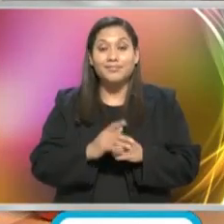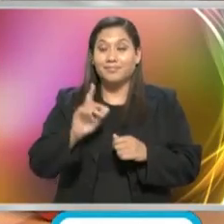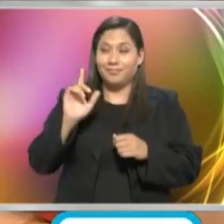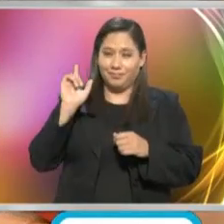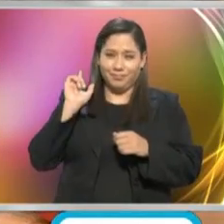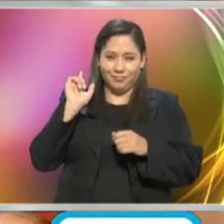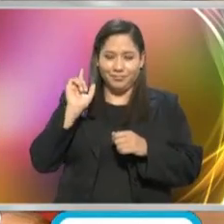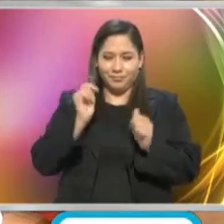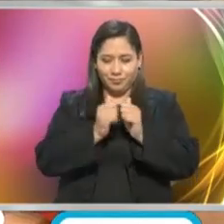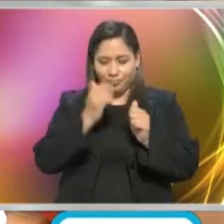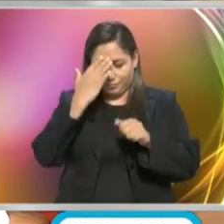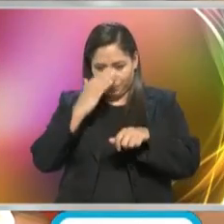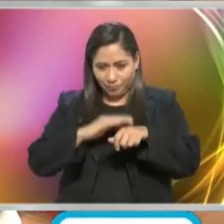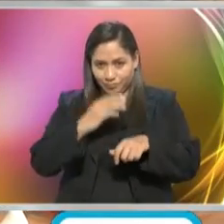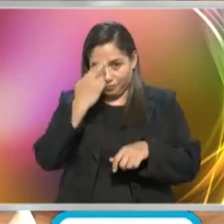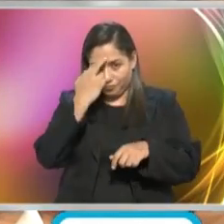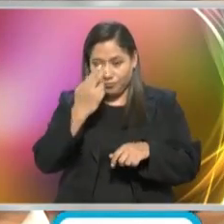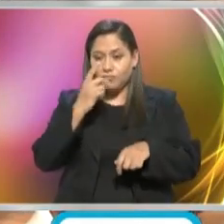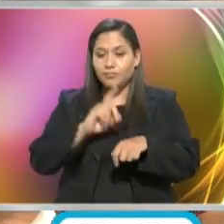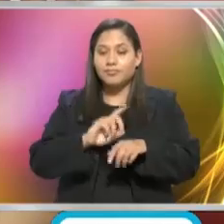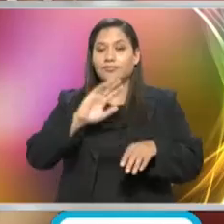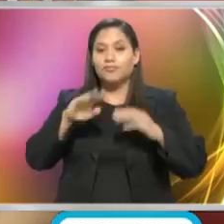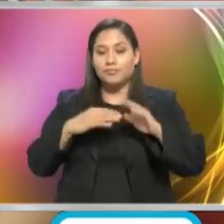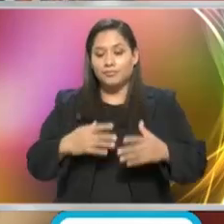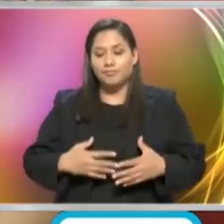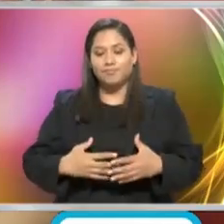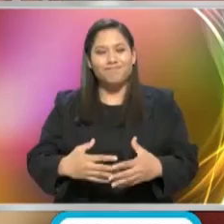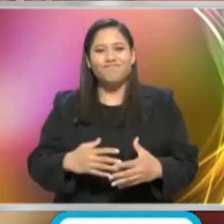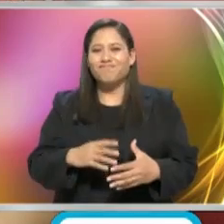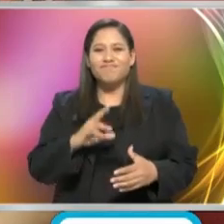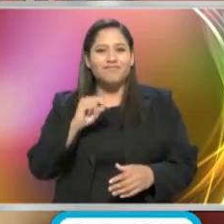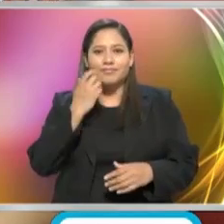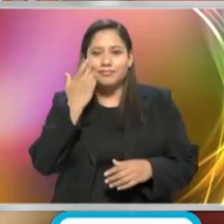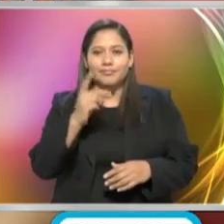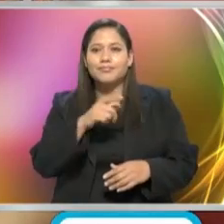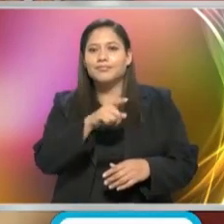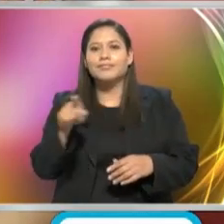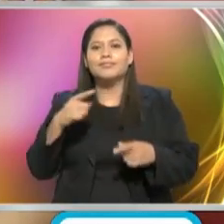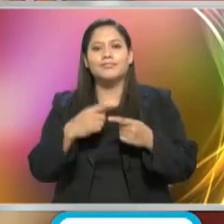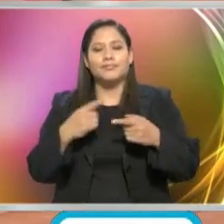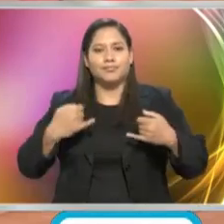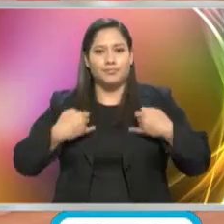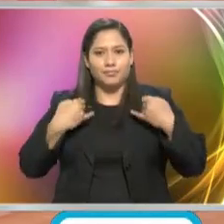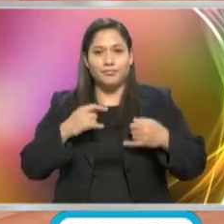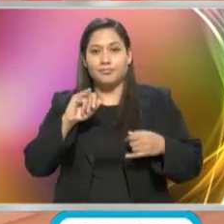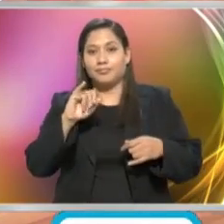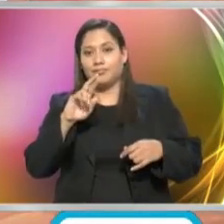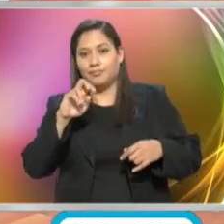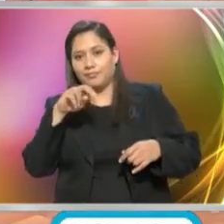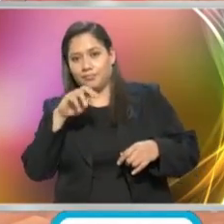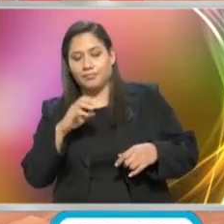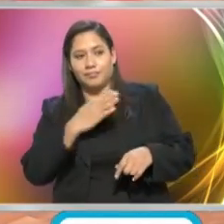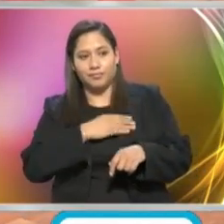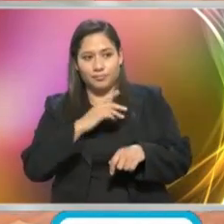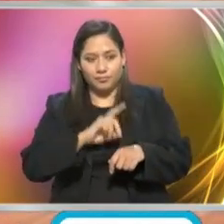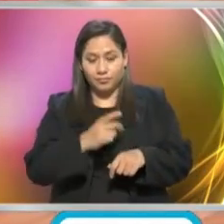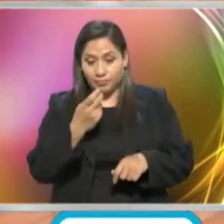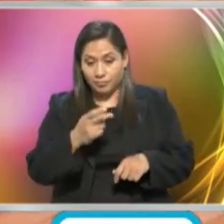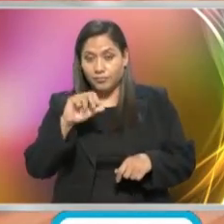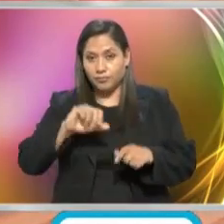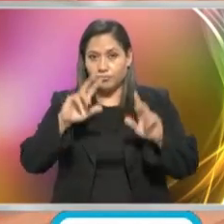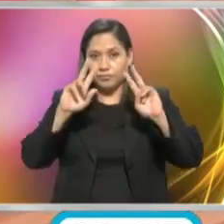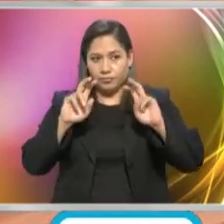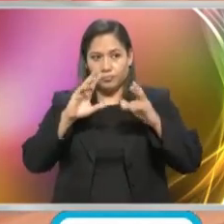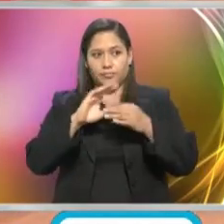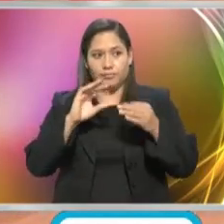El lunes pasado se conmemoró el Día Mundial del Embarazo No Previsto en Adolescentes. Irene, buenos días. Gabriela. Buenos días. De esto vamos a hablar el día de